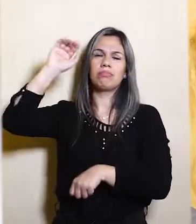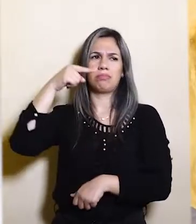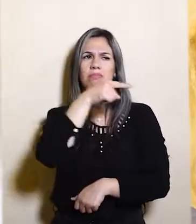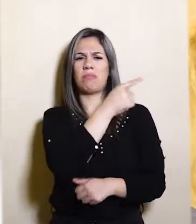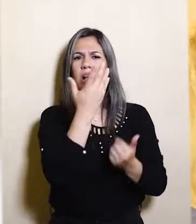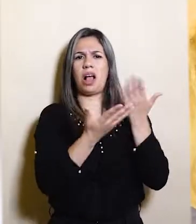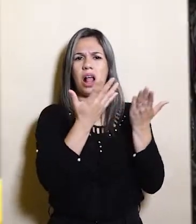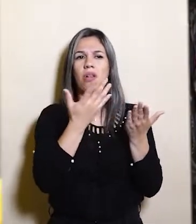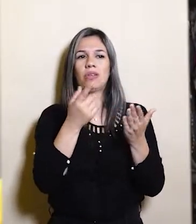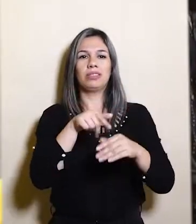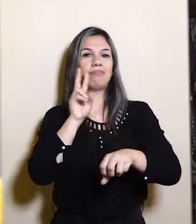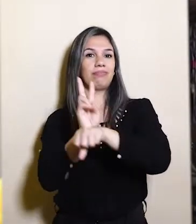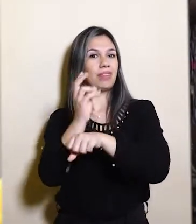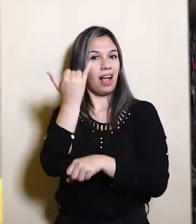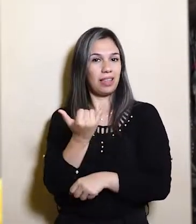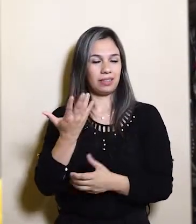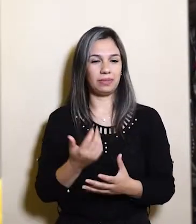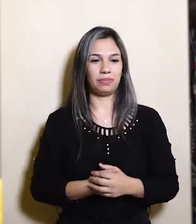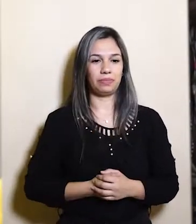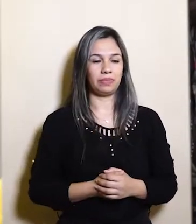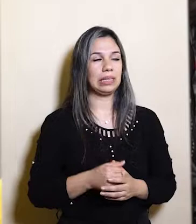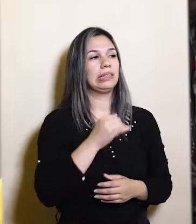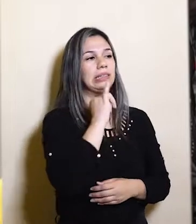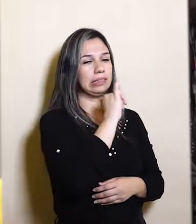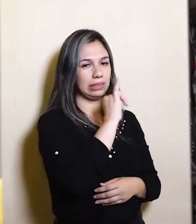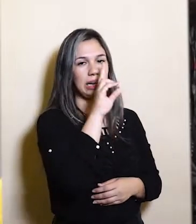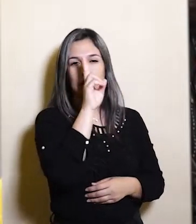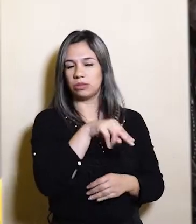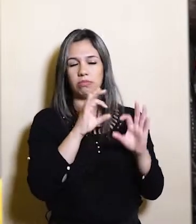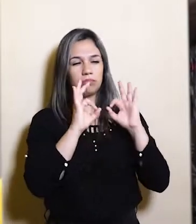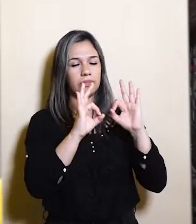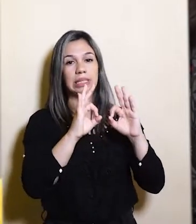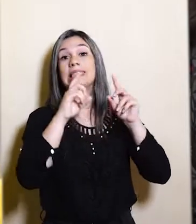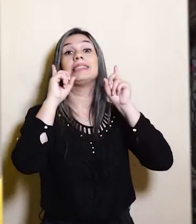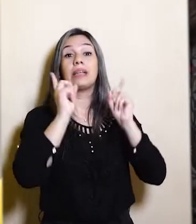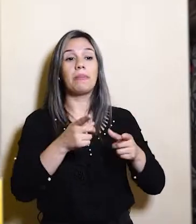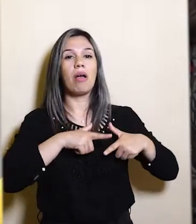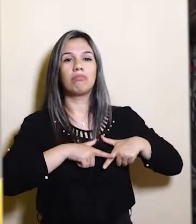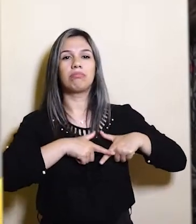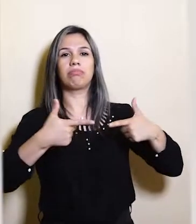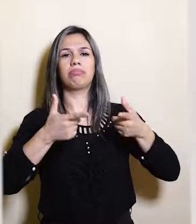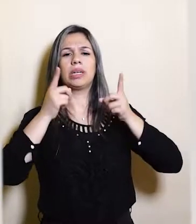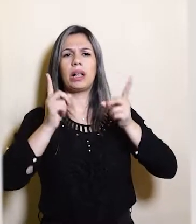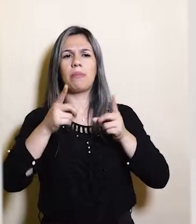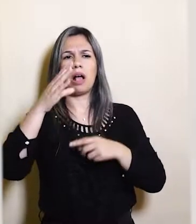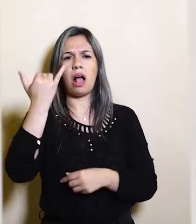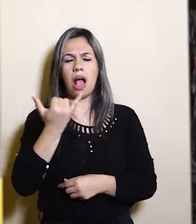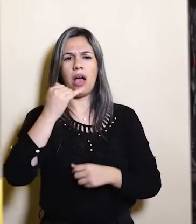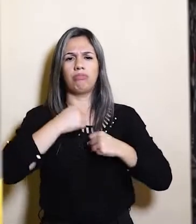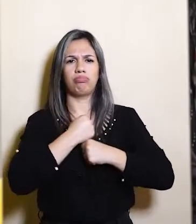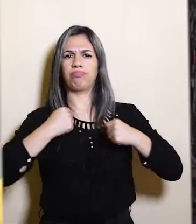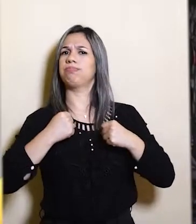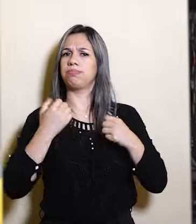evitarlas. Efectivamente. ¿Verdad? Efectivamente, y además les empodera con la información, también, ¿no? O sea, la educación no es